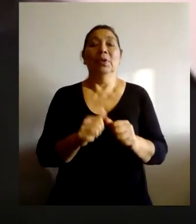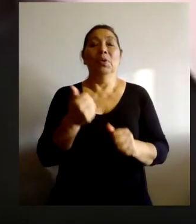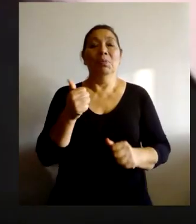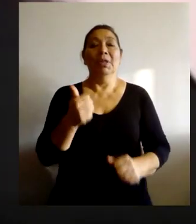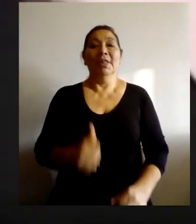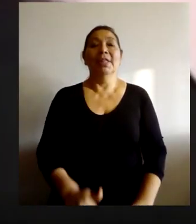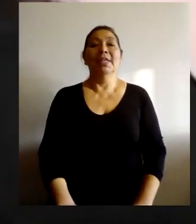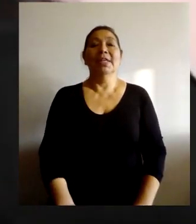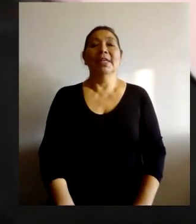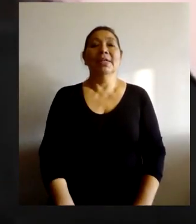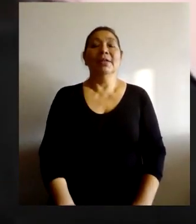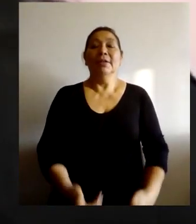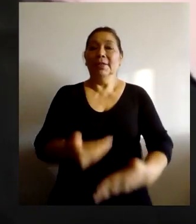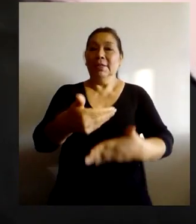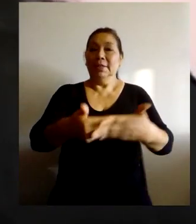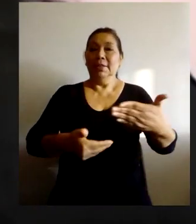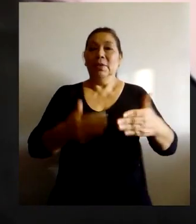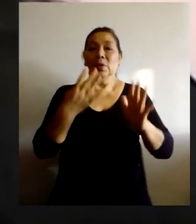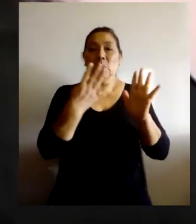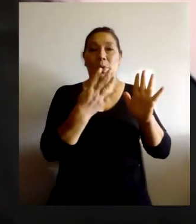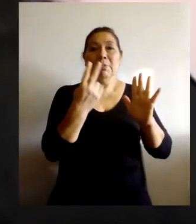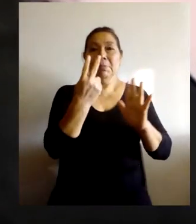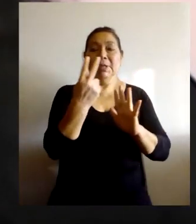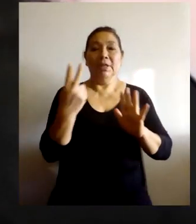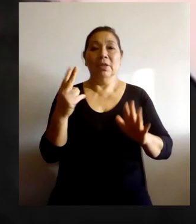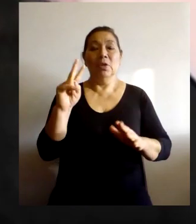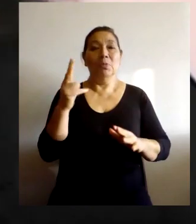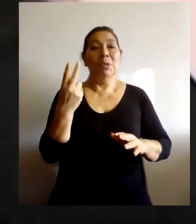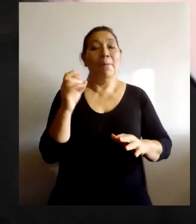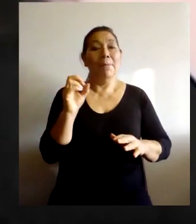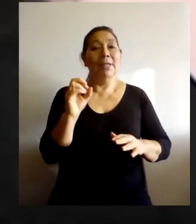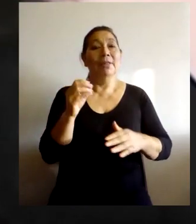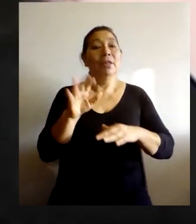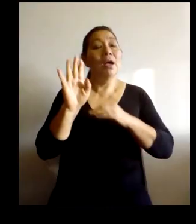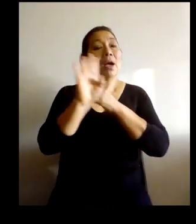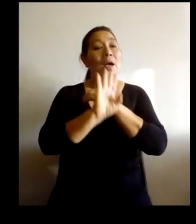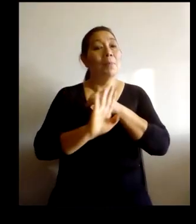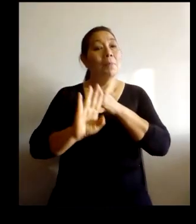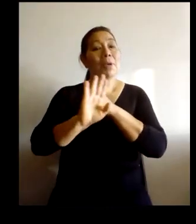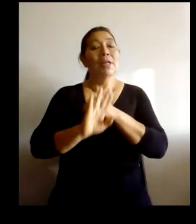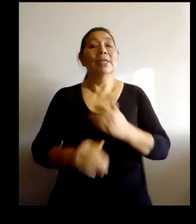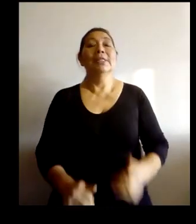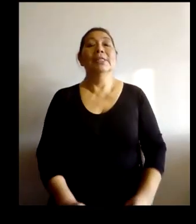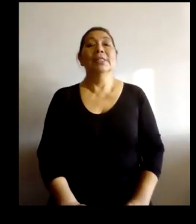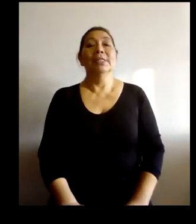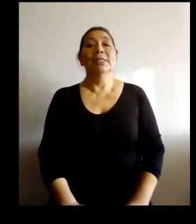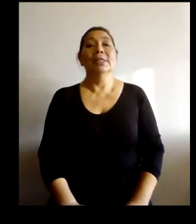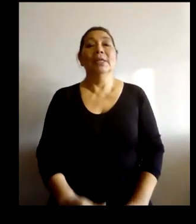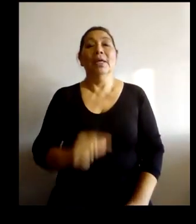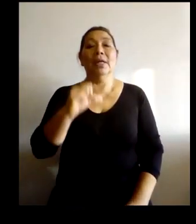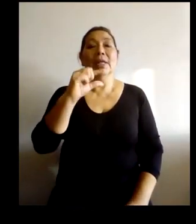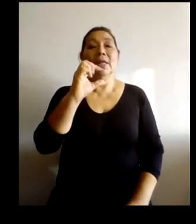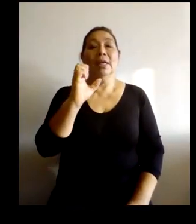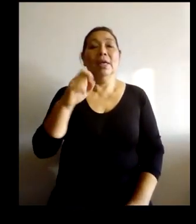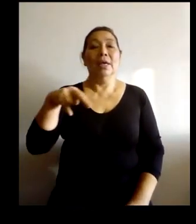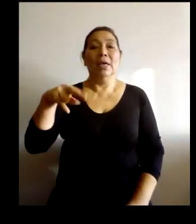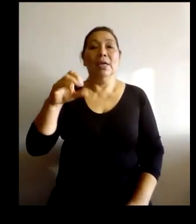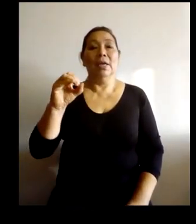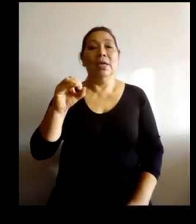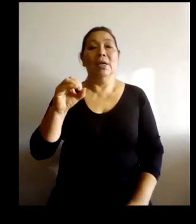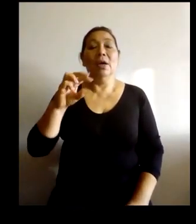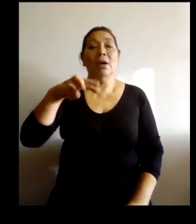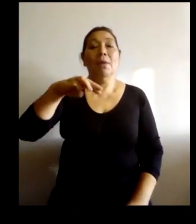Causa número 10, expediente 927-2020, proceso de amparo, seguido por Genaro